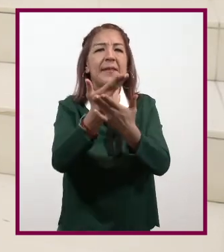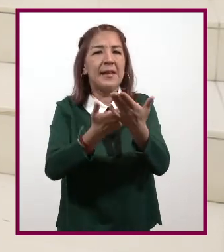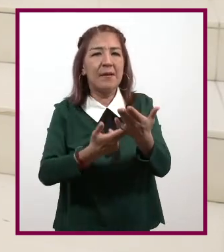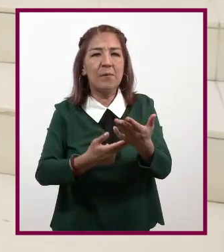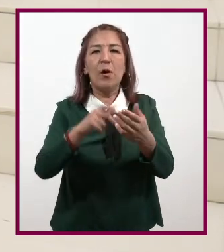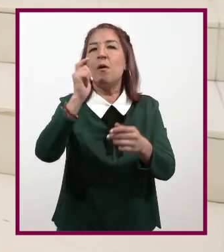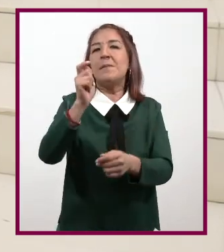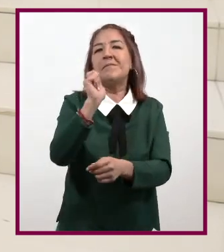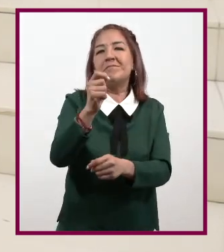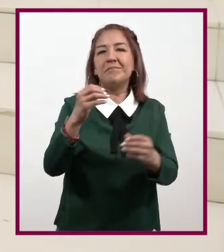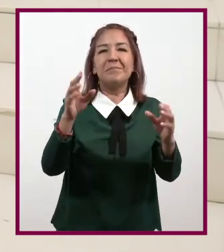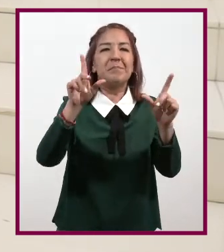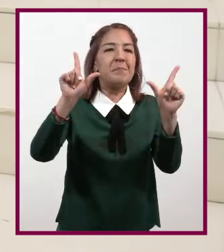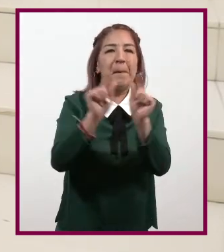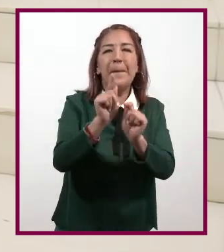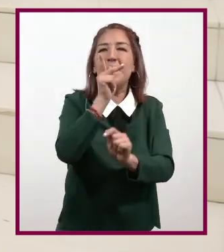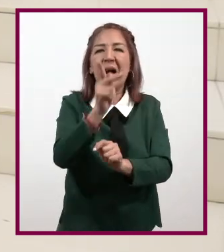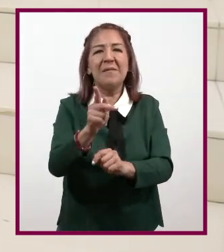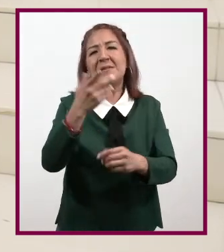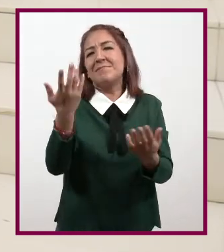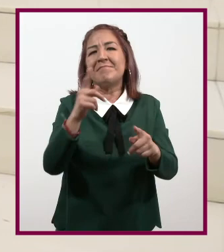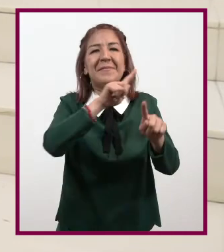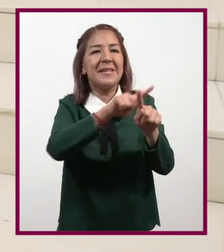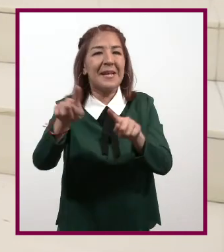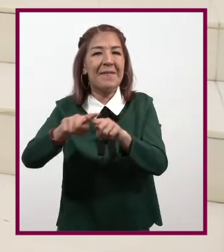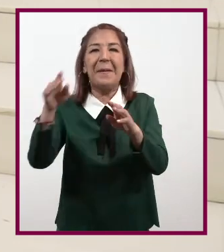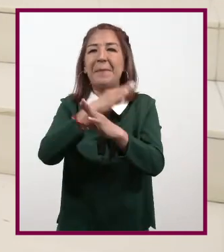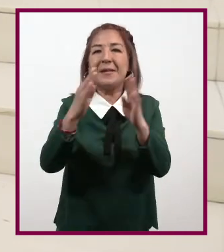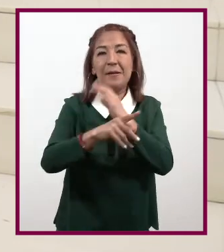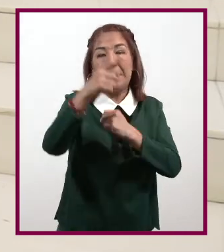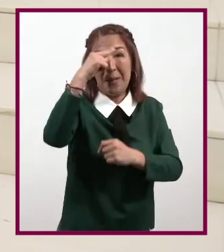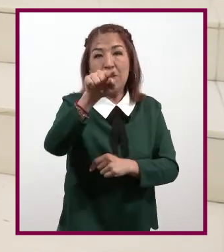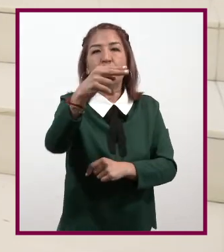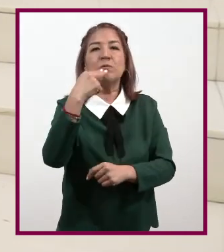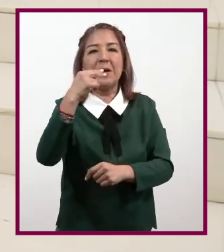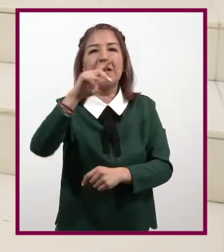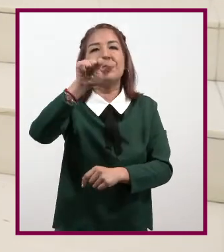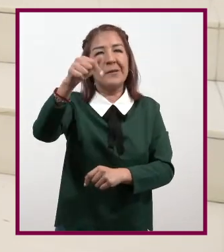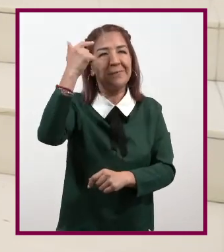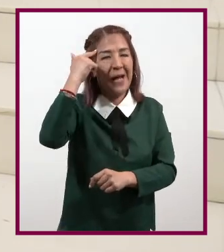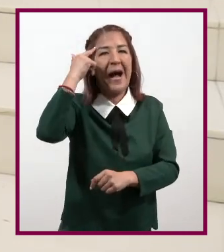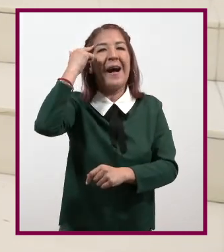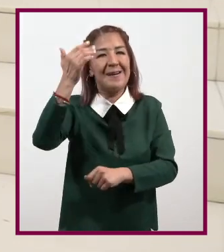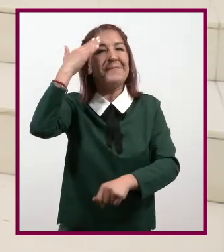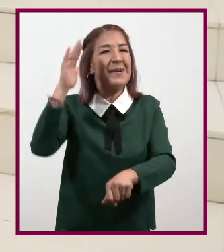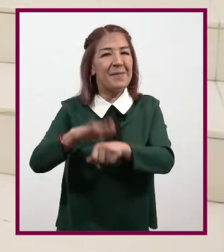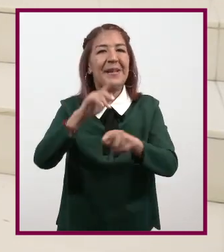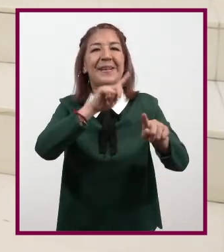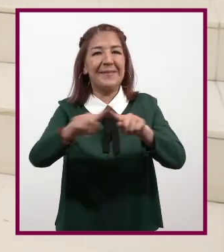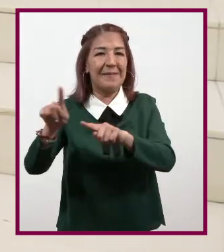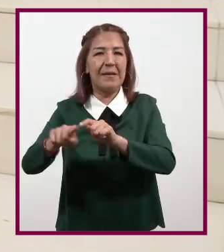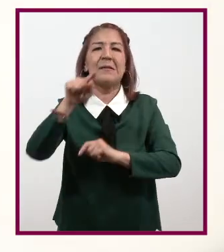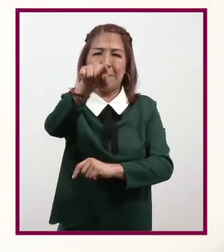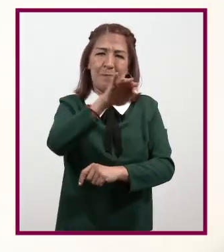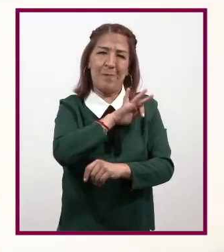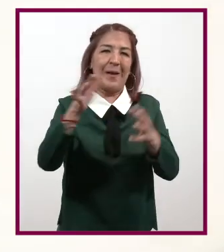dibujos, códigos y abreviaturas. En fin, cualquier recurso que sirva para que activemos nuestra memoria. Te invitamos a que hagas el